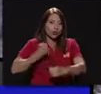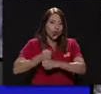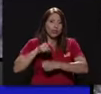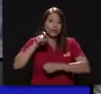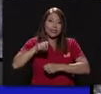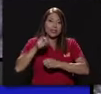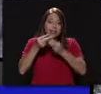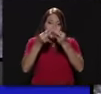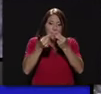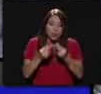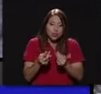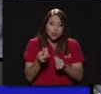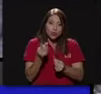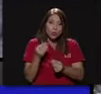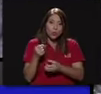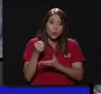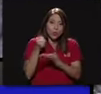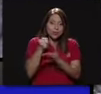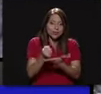que requiere presupuesto y demás.